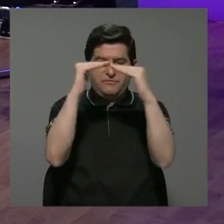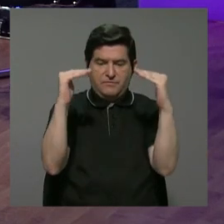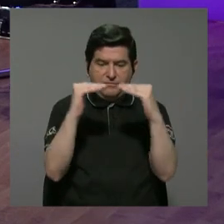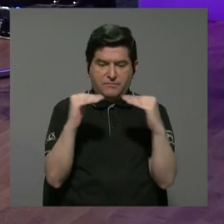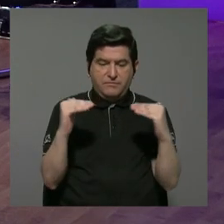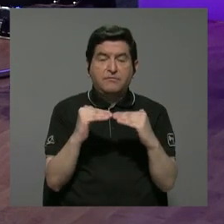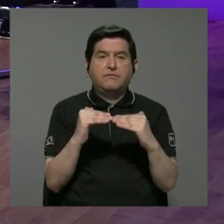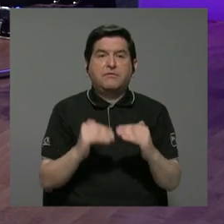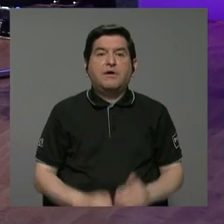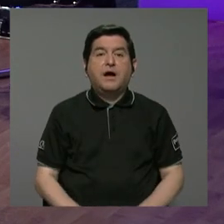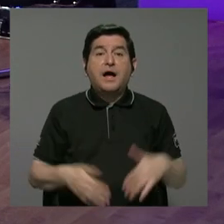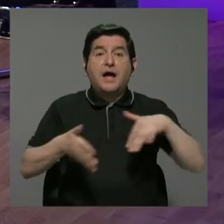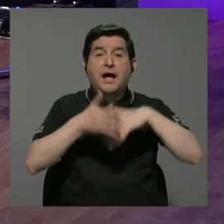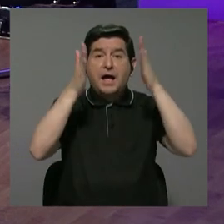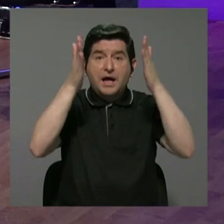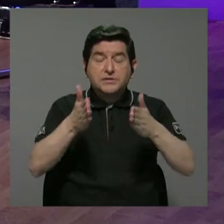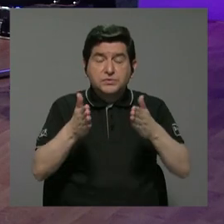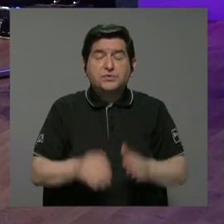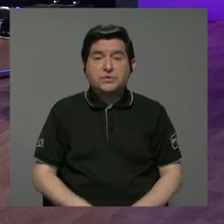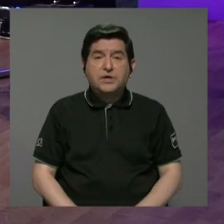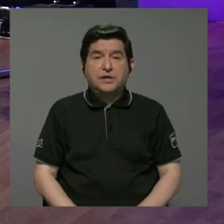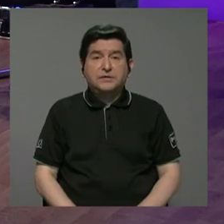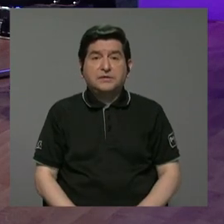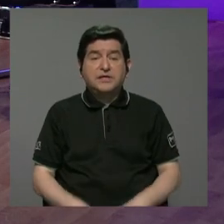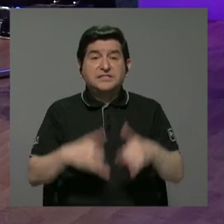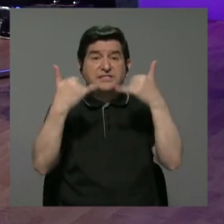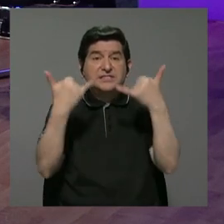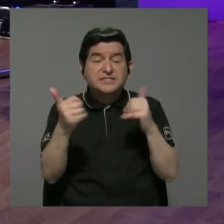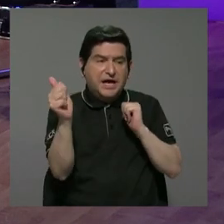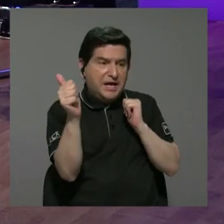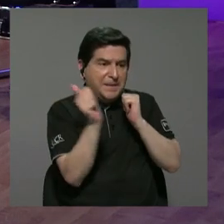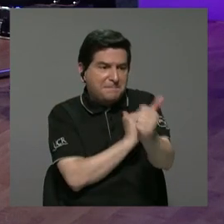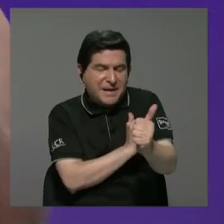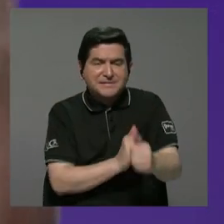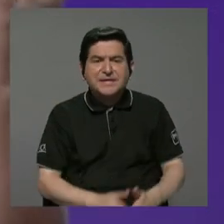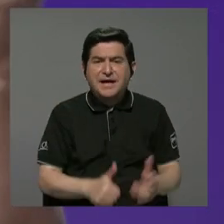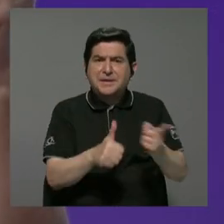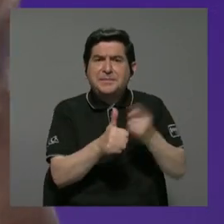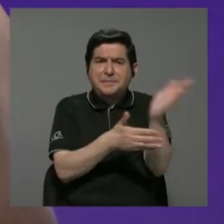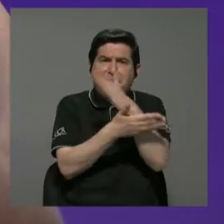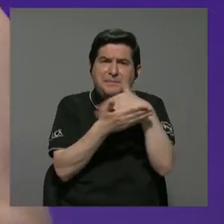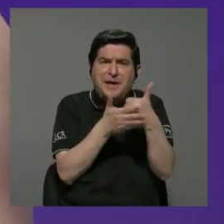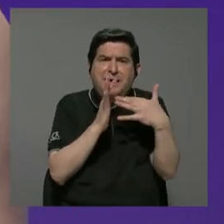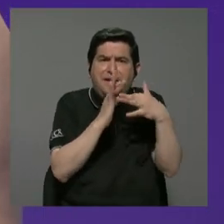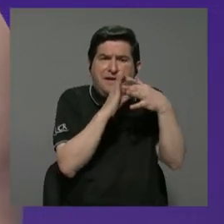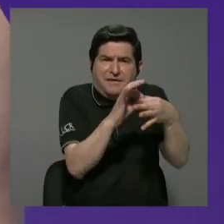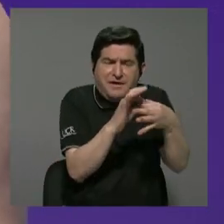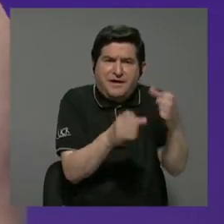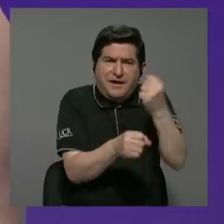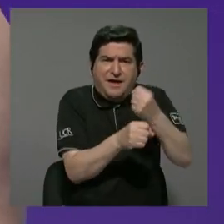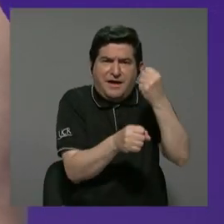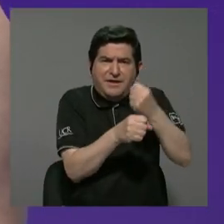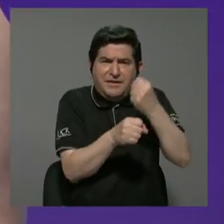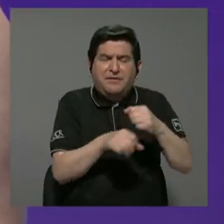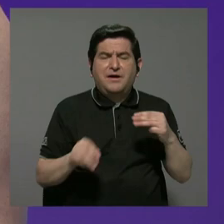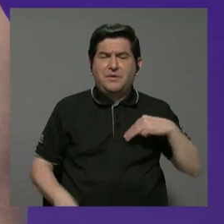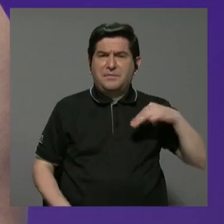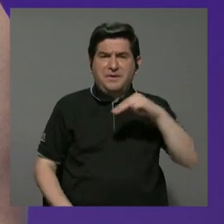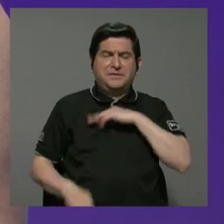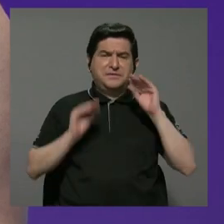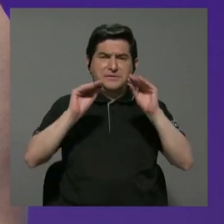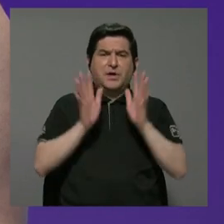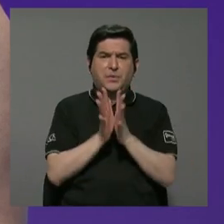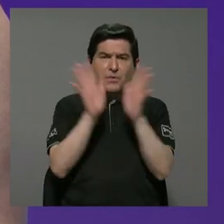están recibiendo a los estudiantes y a las estudiantes que ya atravesaron toda una primera parte más relacionada con el trabajo del Ministerio de Educación